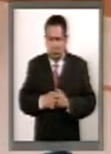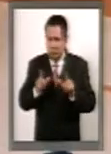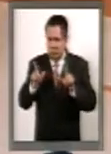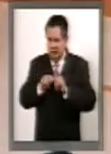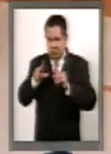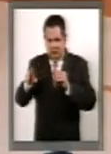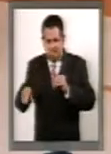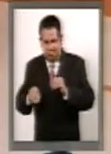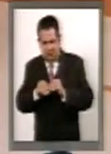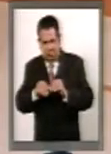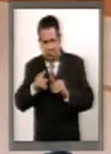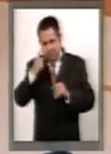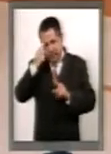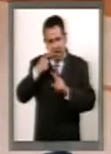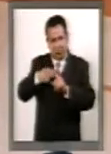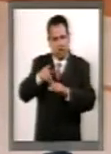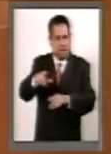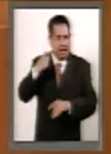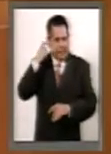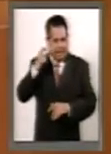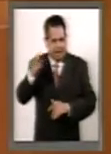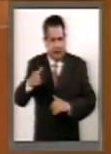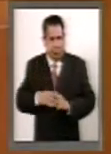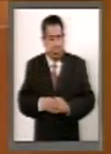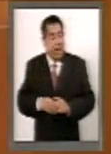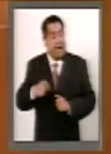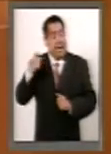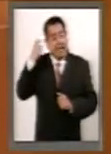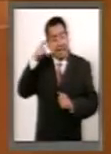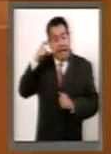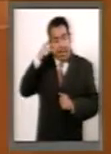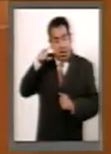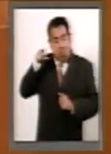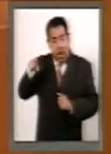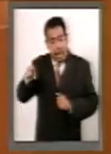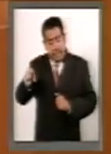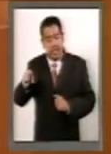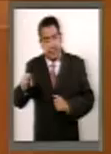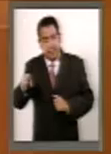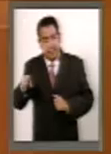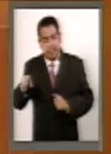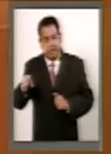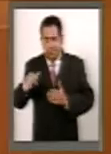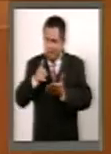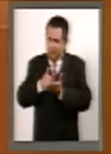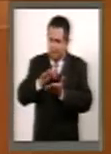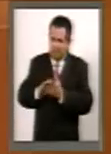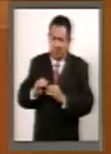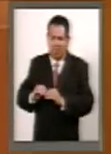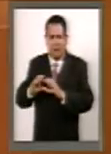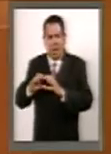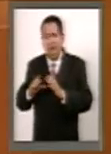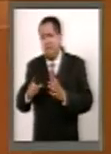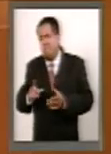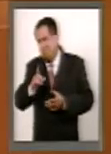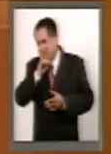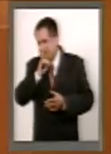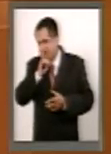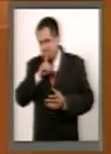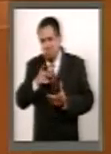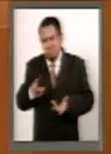por la queretanidad. En Querétaro se hizo una edición, pero fue solamente